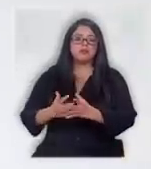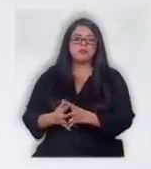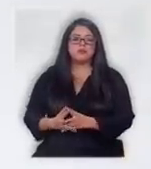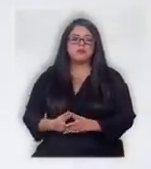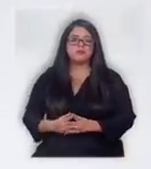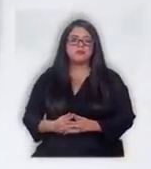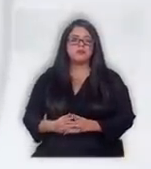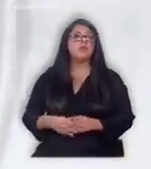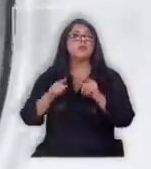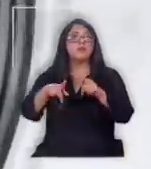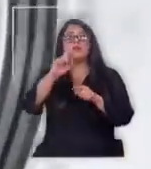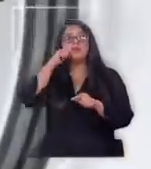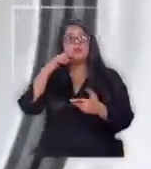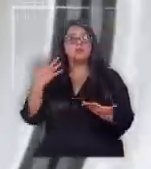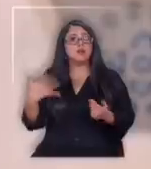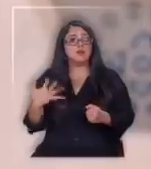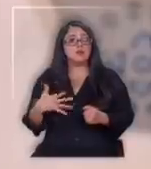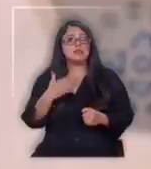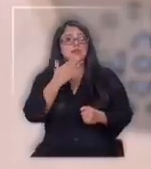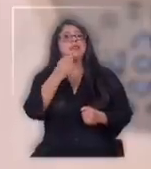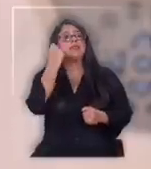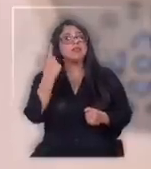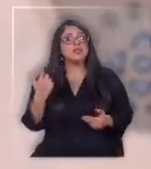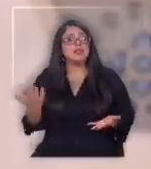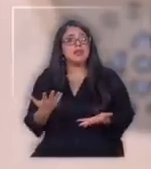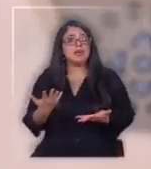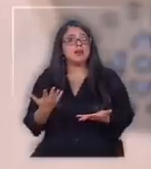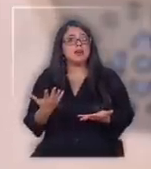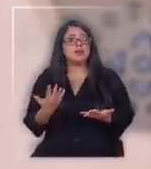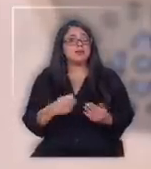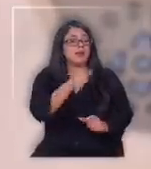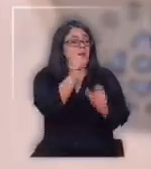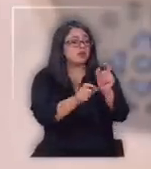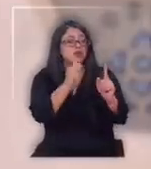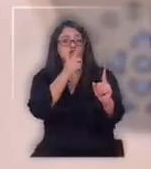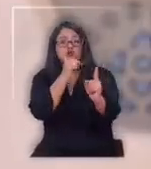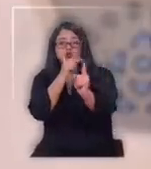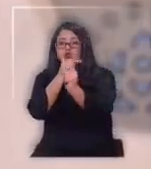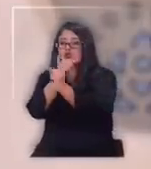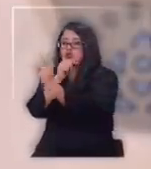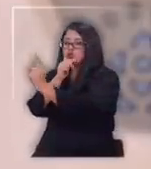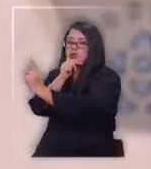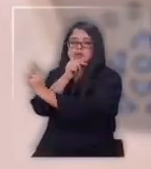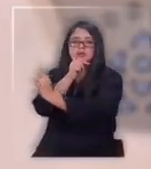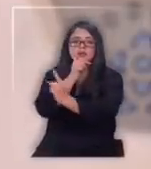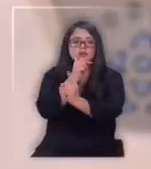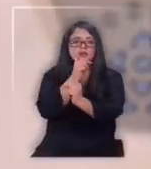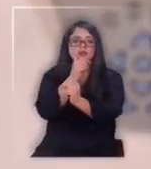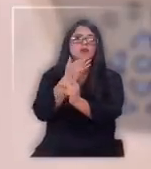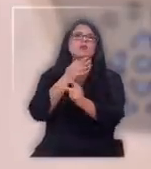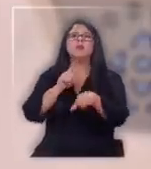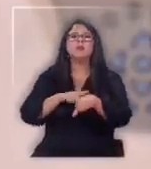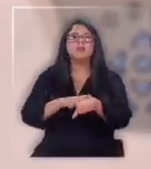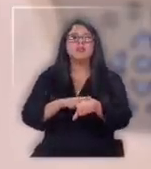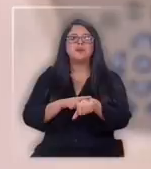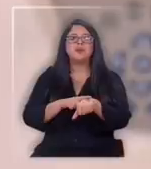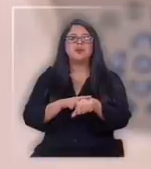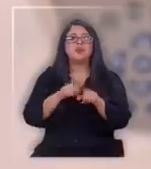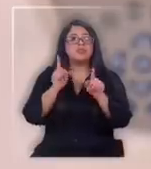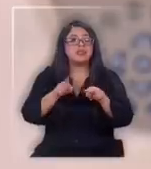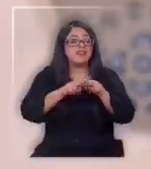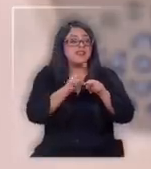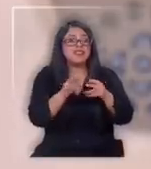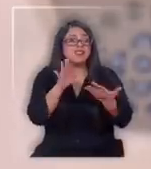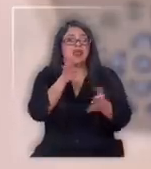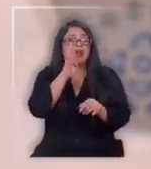Es una sobrecarga importante porque hay que entender que además entre cada paciente sospechoso hay que agregarle el tiempo de periodo de aseo terminal que se